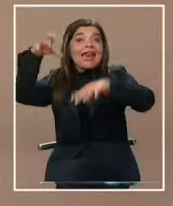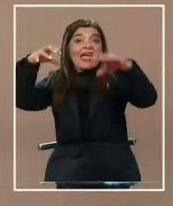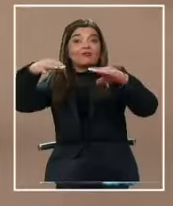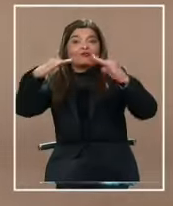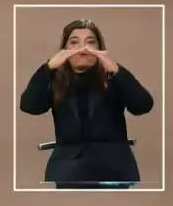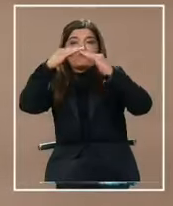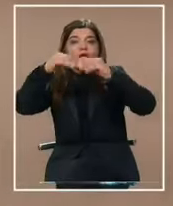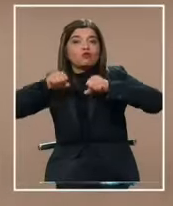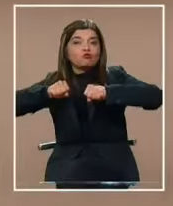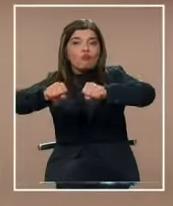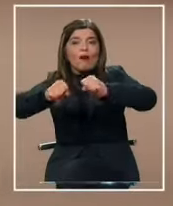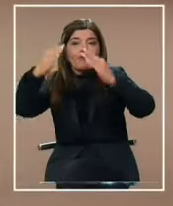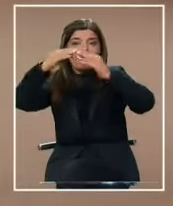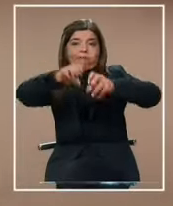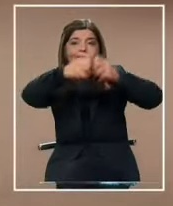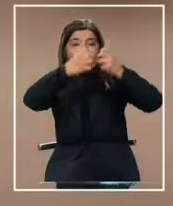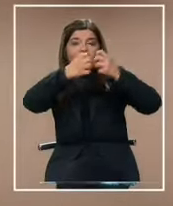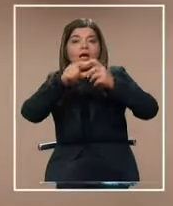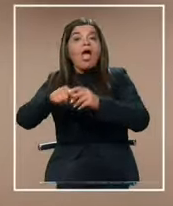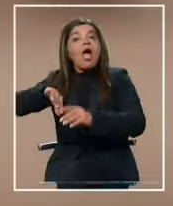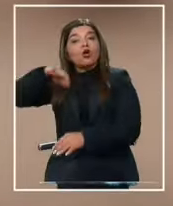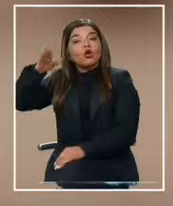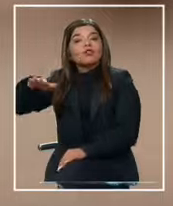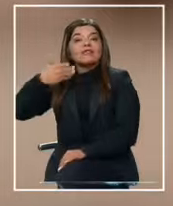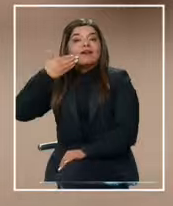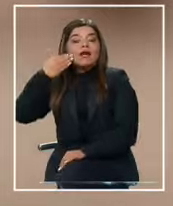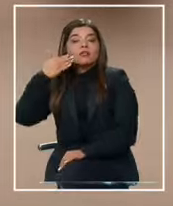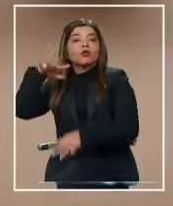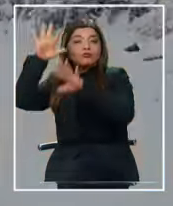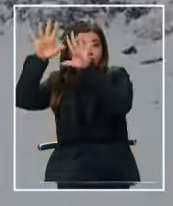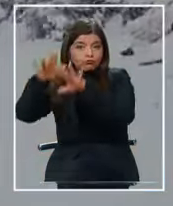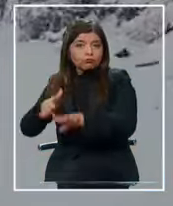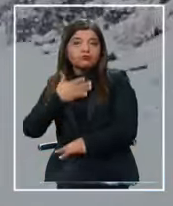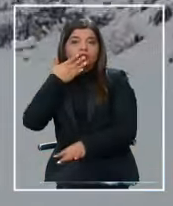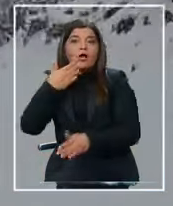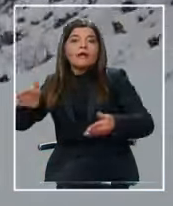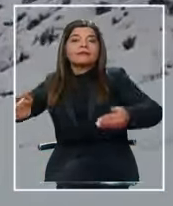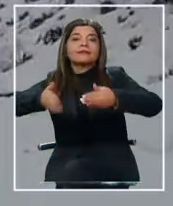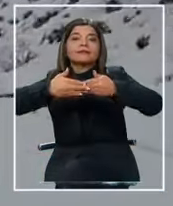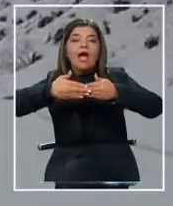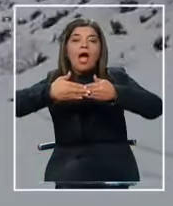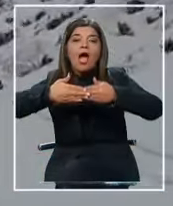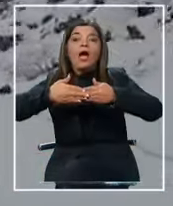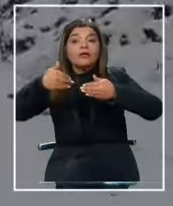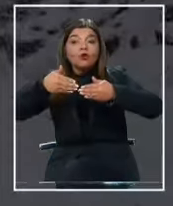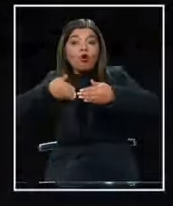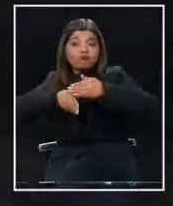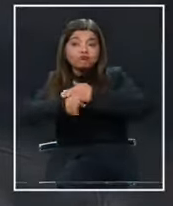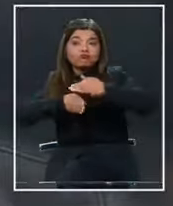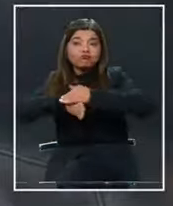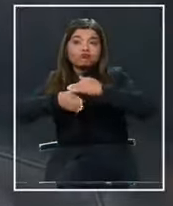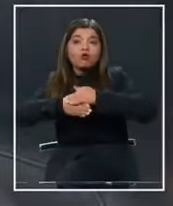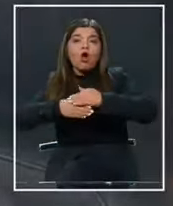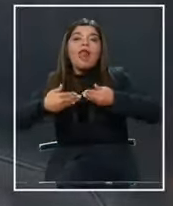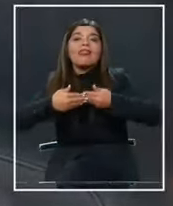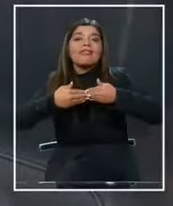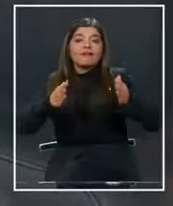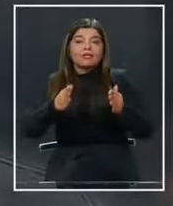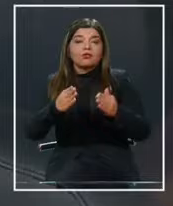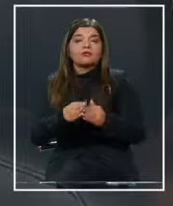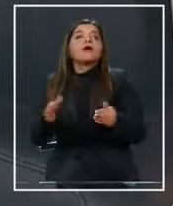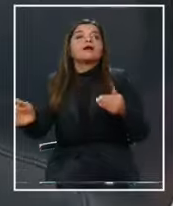un supermercado. Hacia la cordillera en los Andes cayó nieve y se cerró el paso fronterizo Los Libertadores. Está cerrada porque